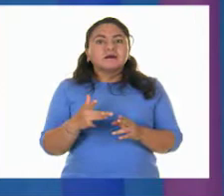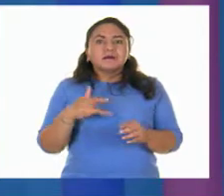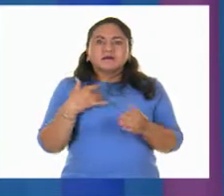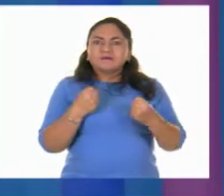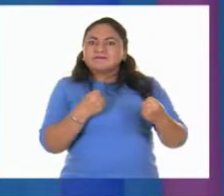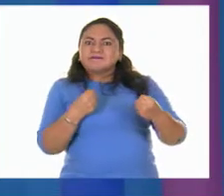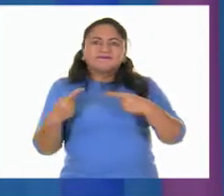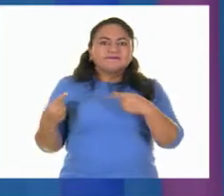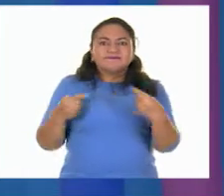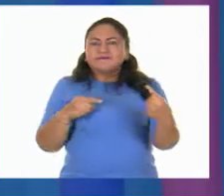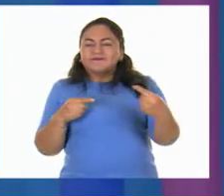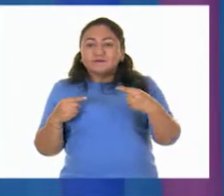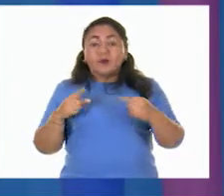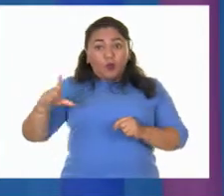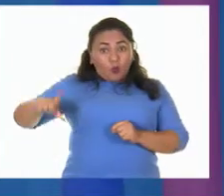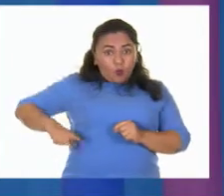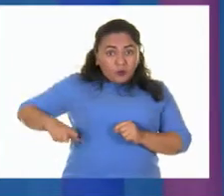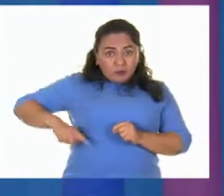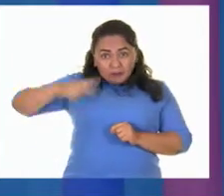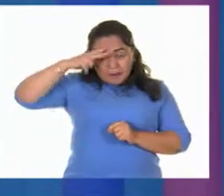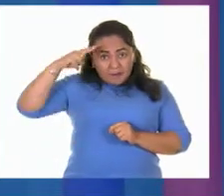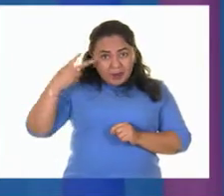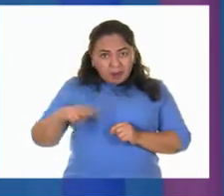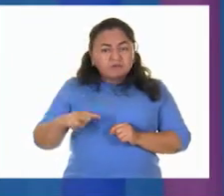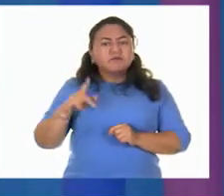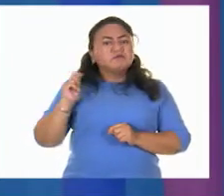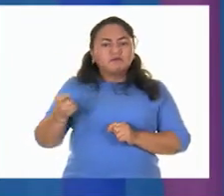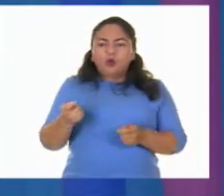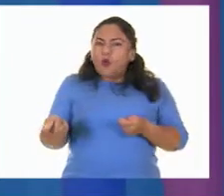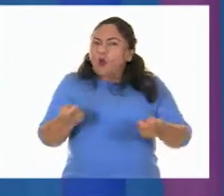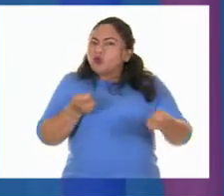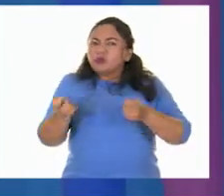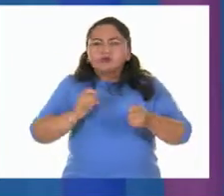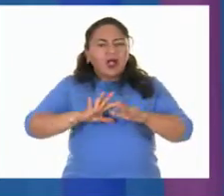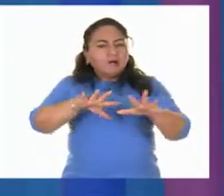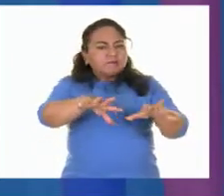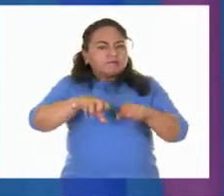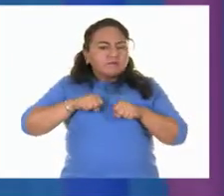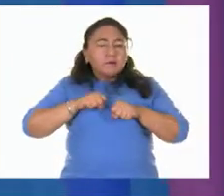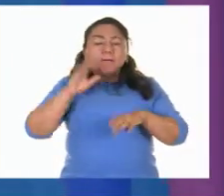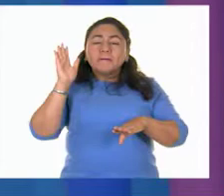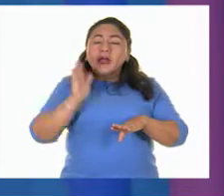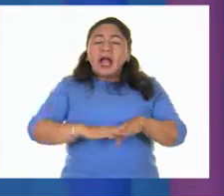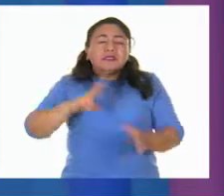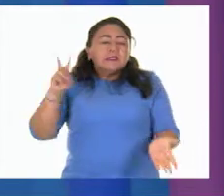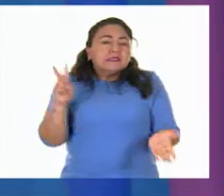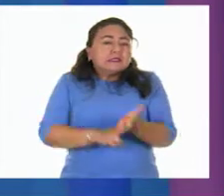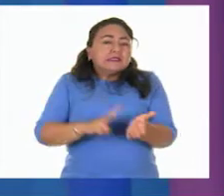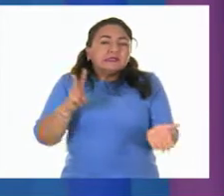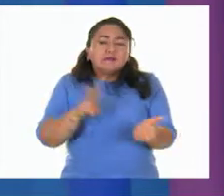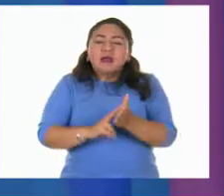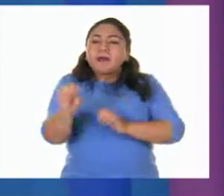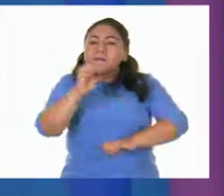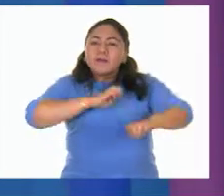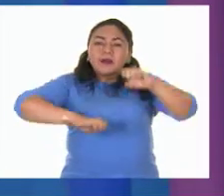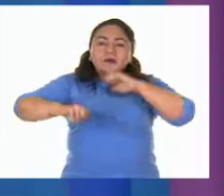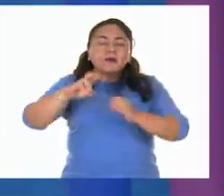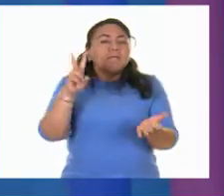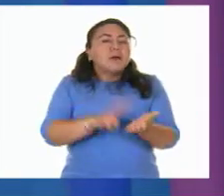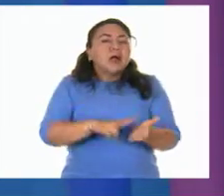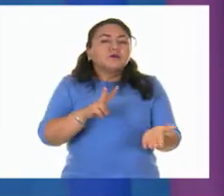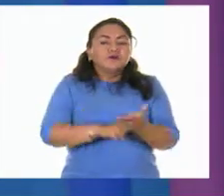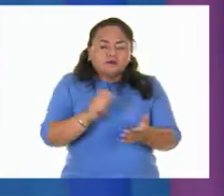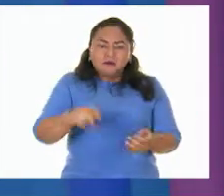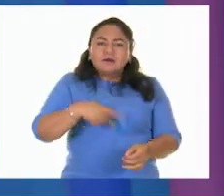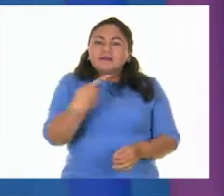tenso conflicto. El gobierno mexicano obtuvo el control sobre una de sus más valiosas empresas y sus más valiosos